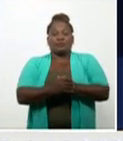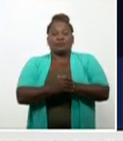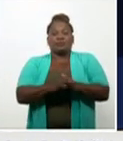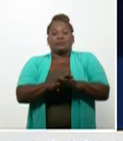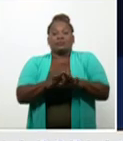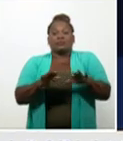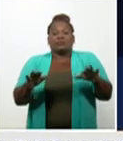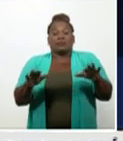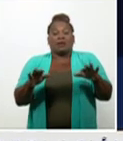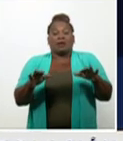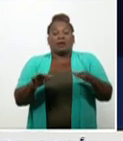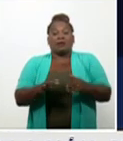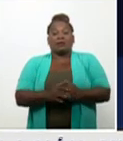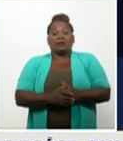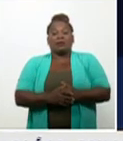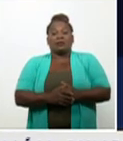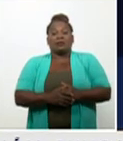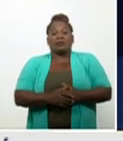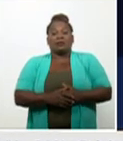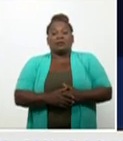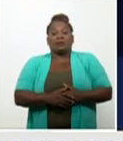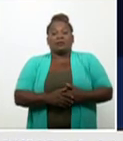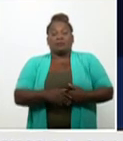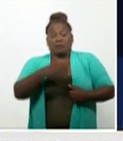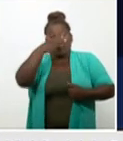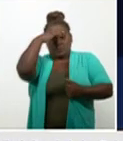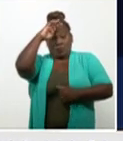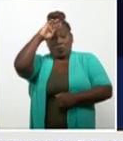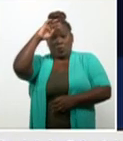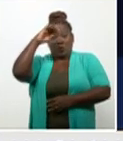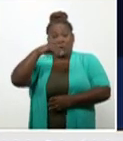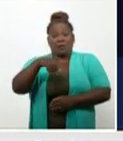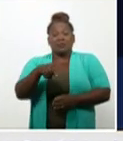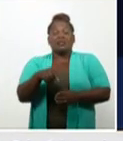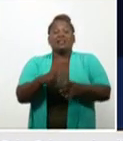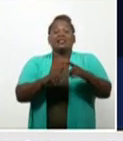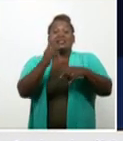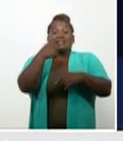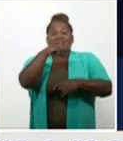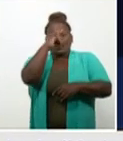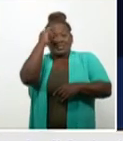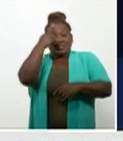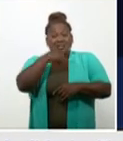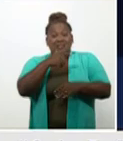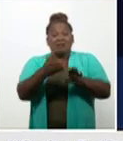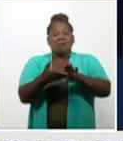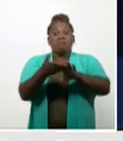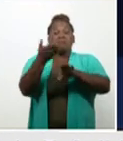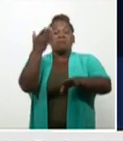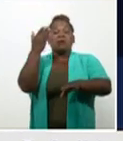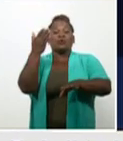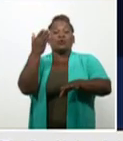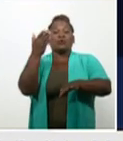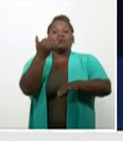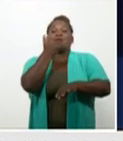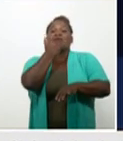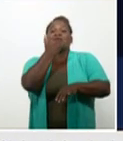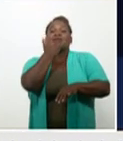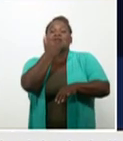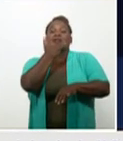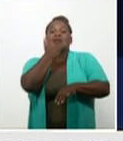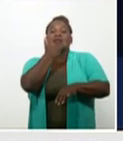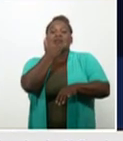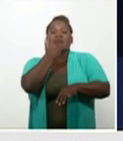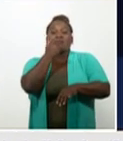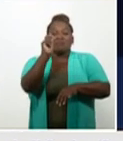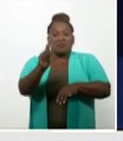pues, en Cuba la tasa mayor, como es natural, tasa de incidencia de casos confirmados